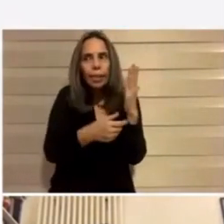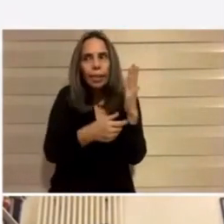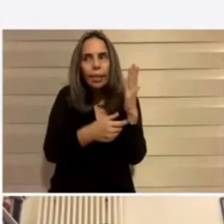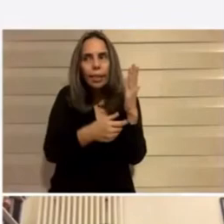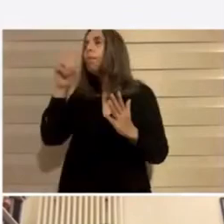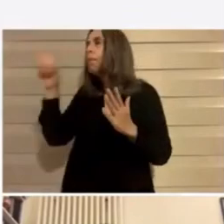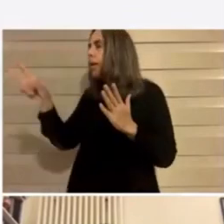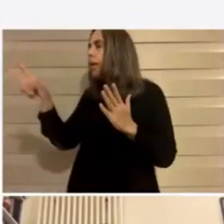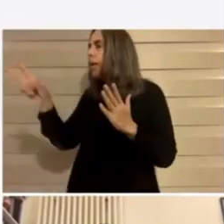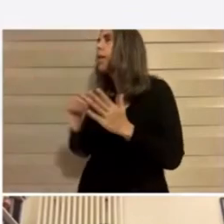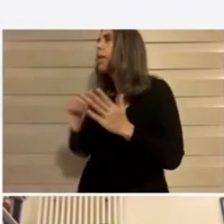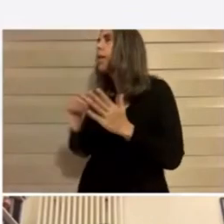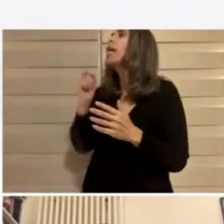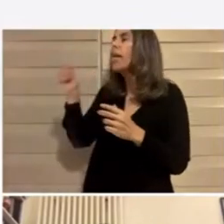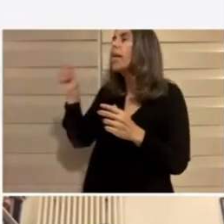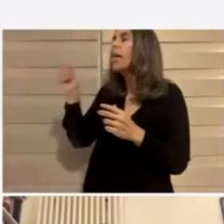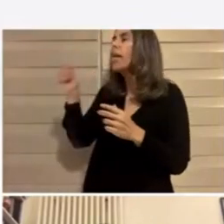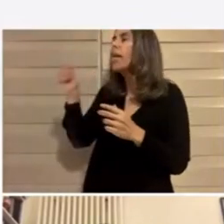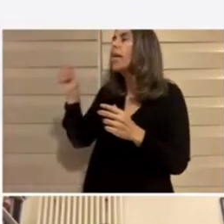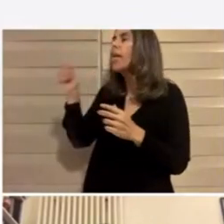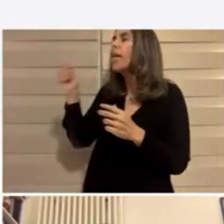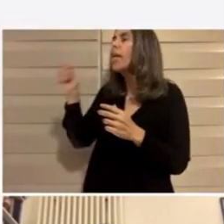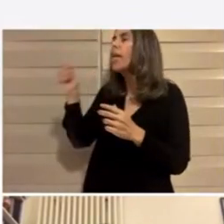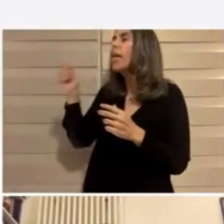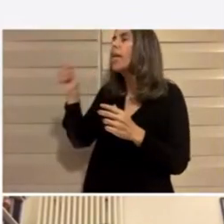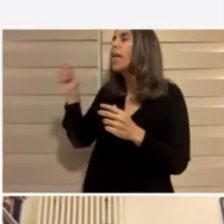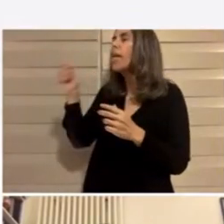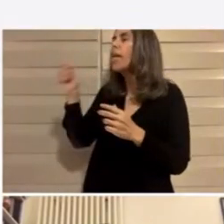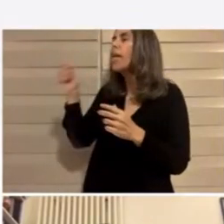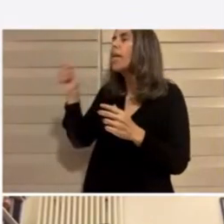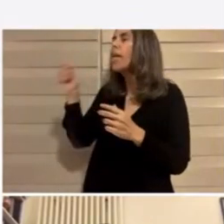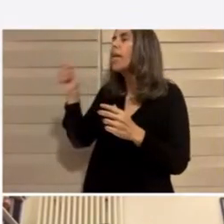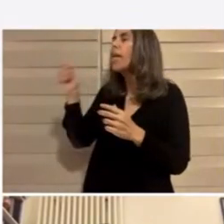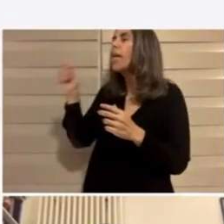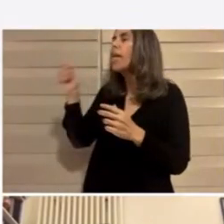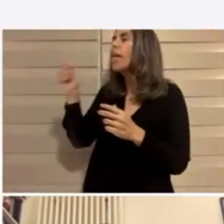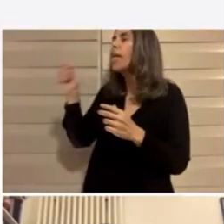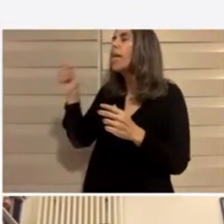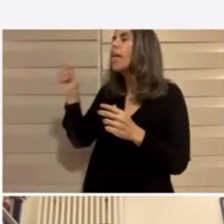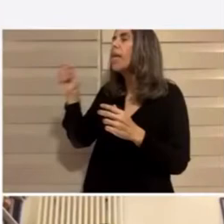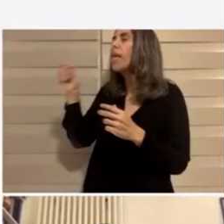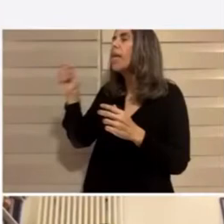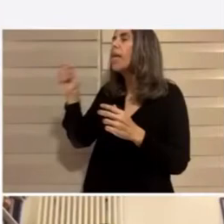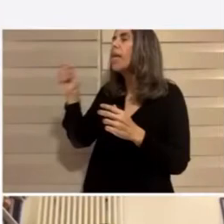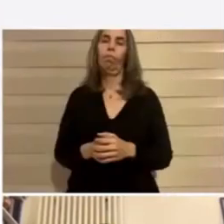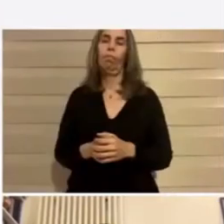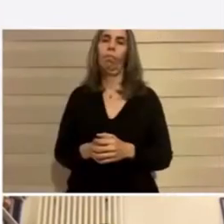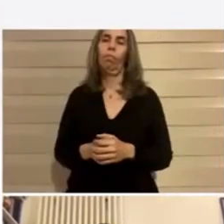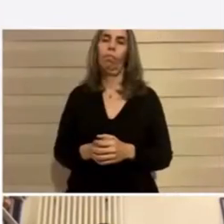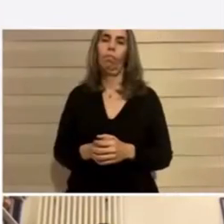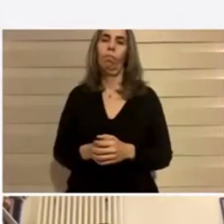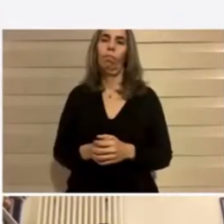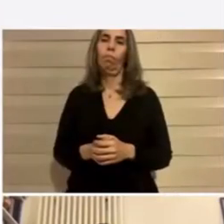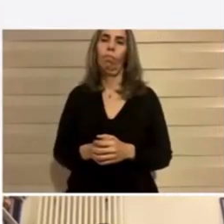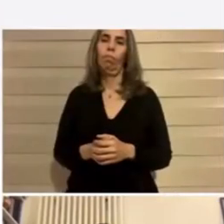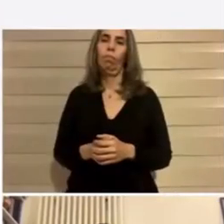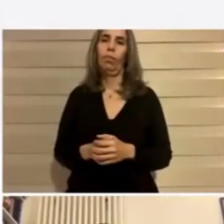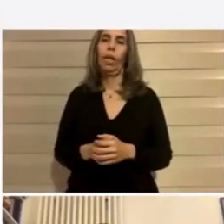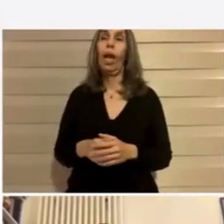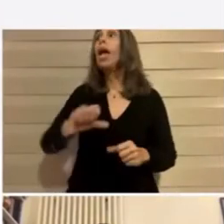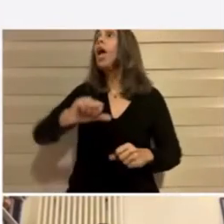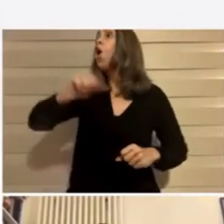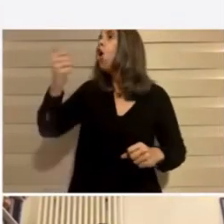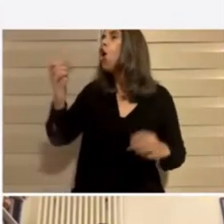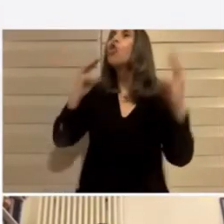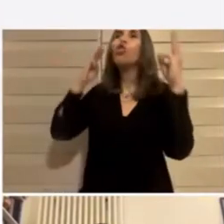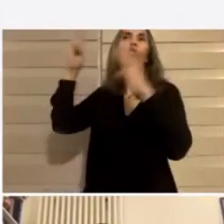sean de los del tipo que muchos clasificamos como aburridos. Pero hay otros que no son nada aburridos y que lo que nos están realmente